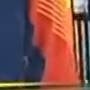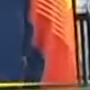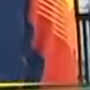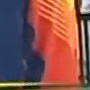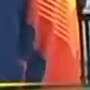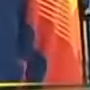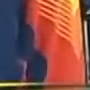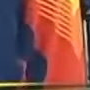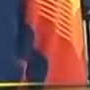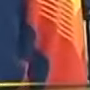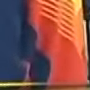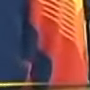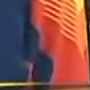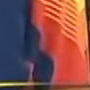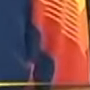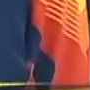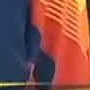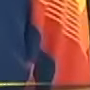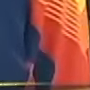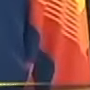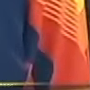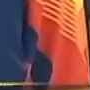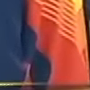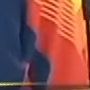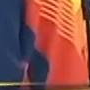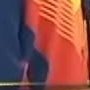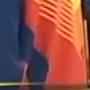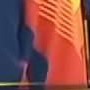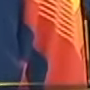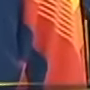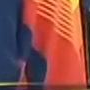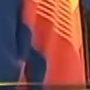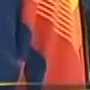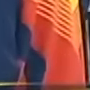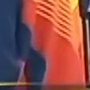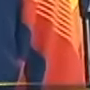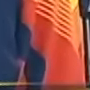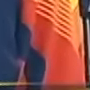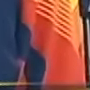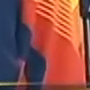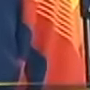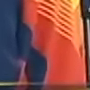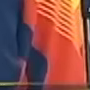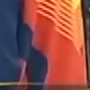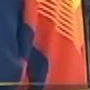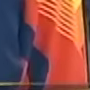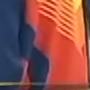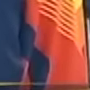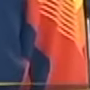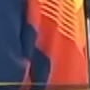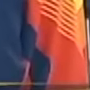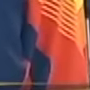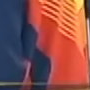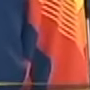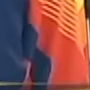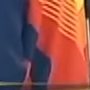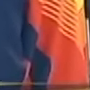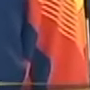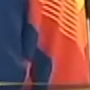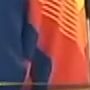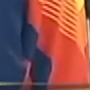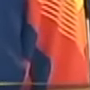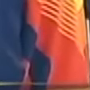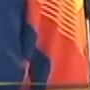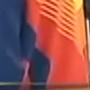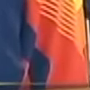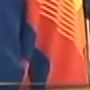puedo hablar por el nombre de todos mis compañeros que llamos el Tricolor con Orgullo y traemos la mayor representación en los Juegos